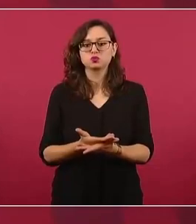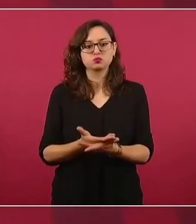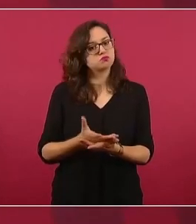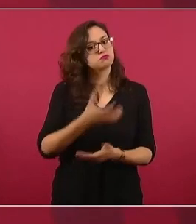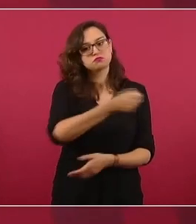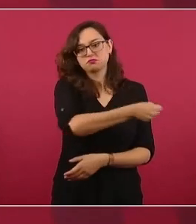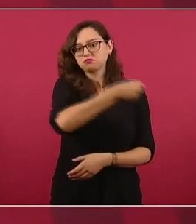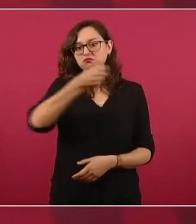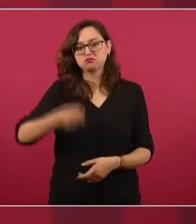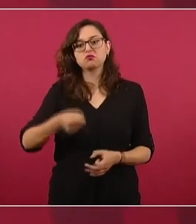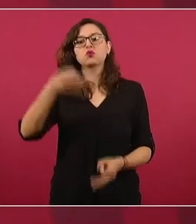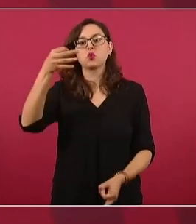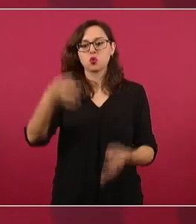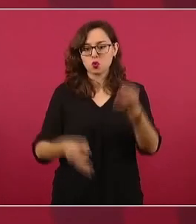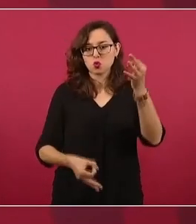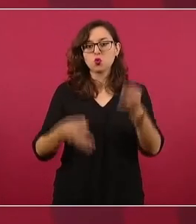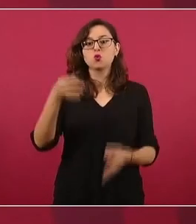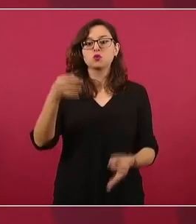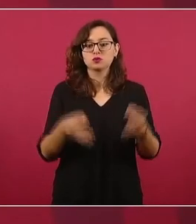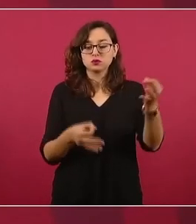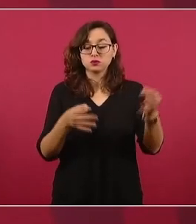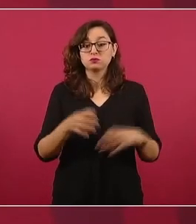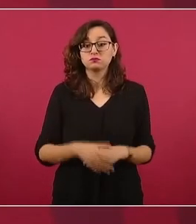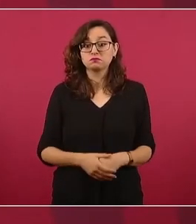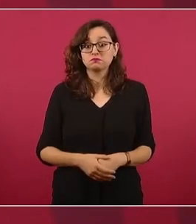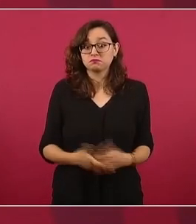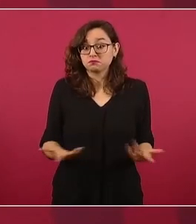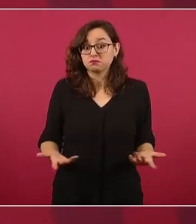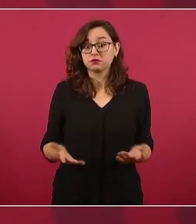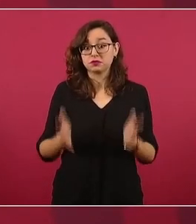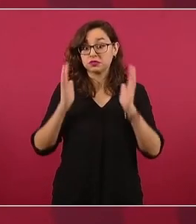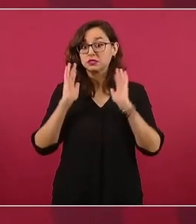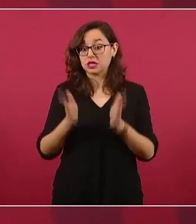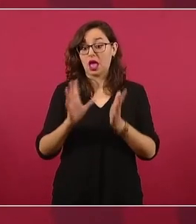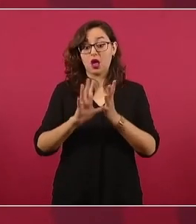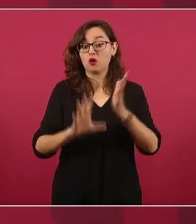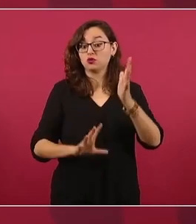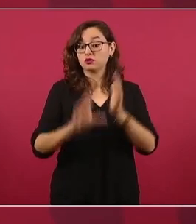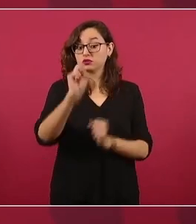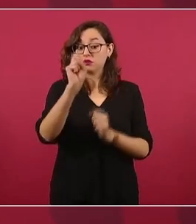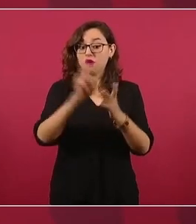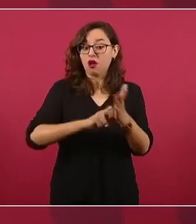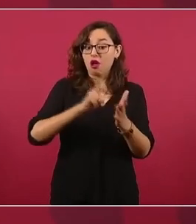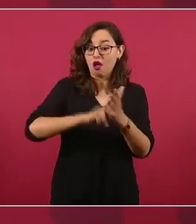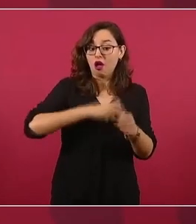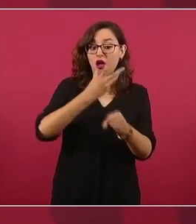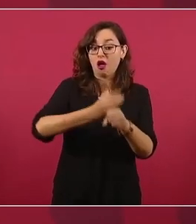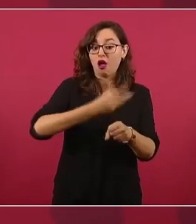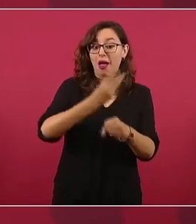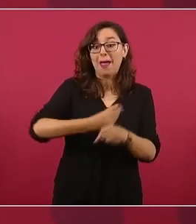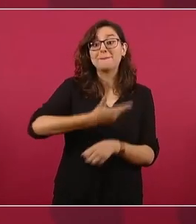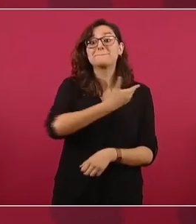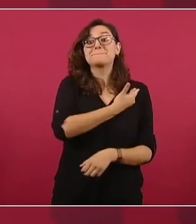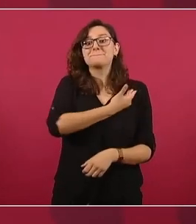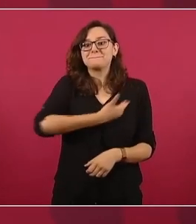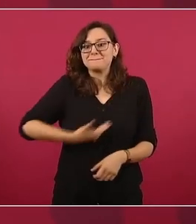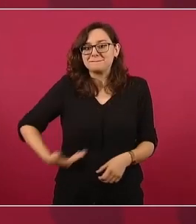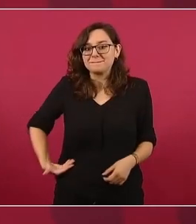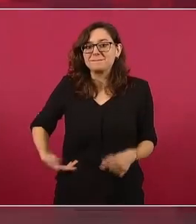enjuiciados. En el caso del presidente, una de las reformas a la Constitución es de que